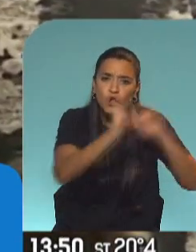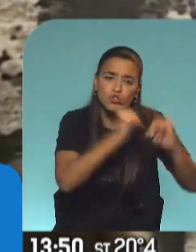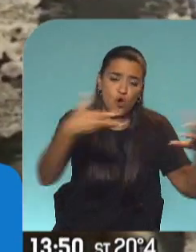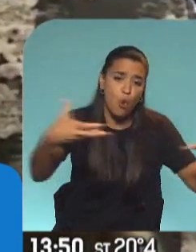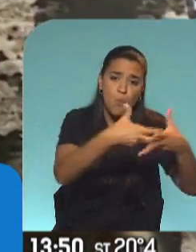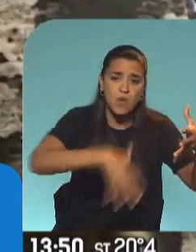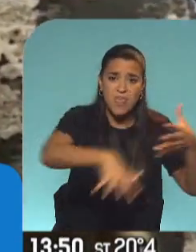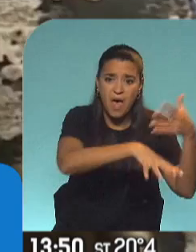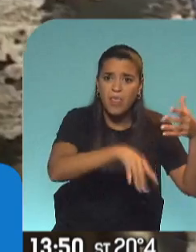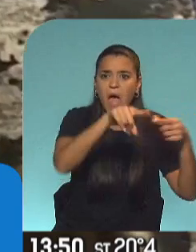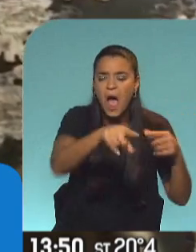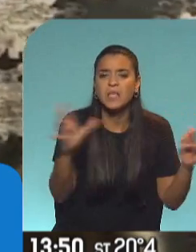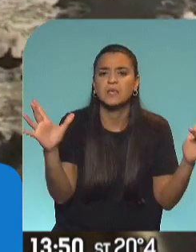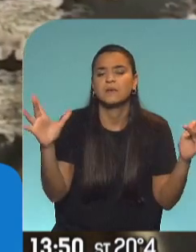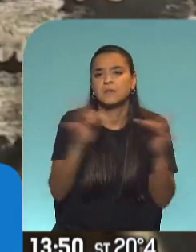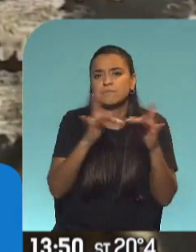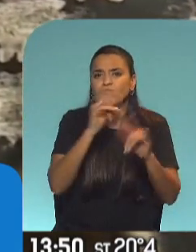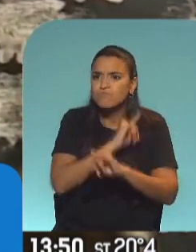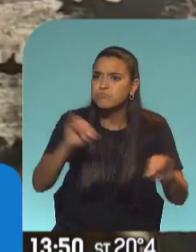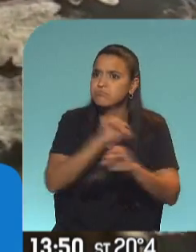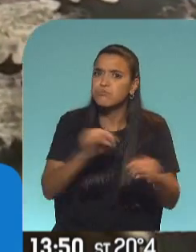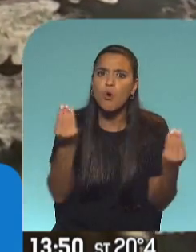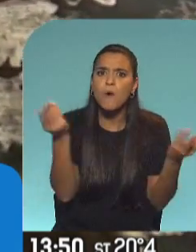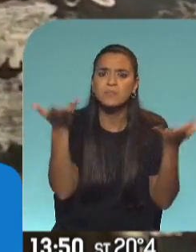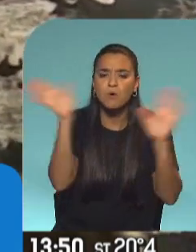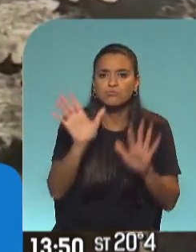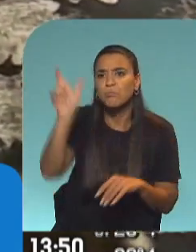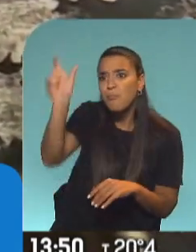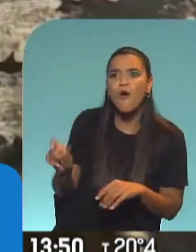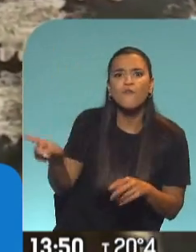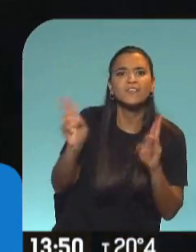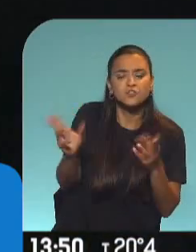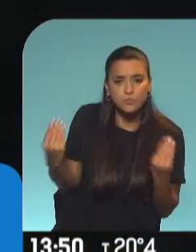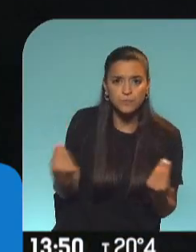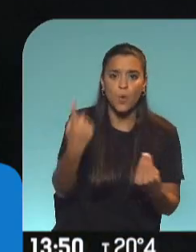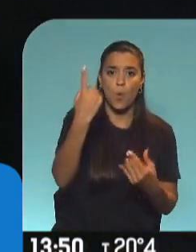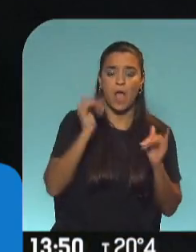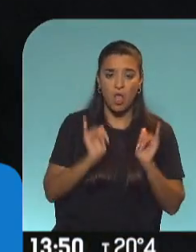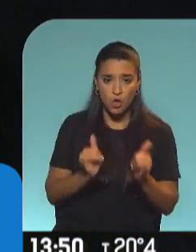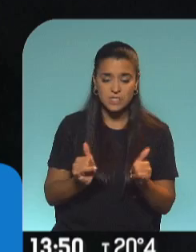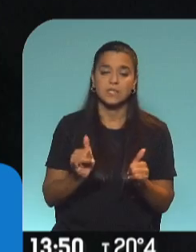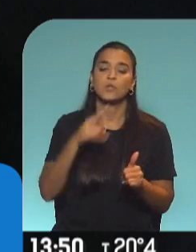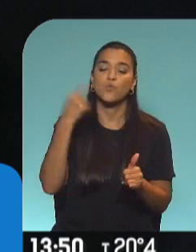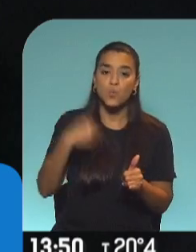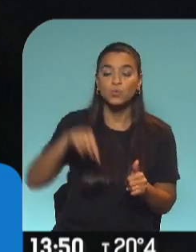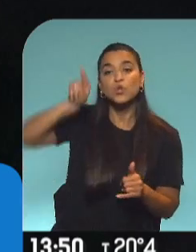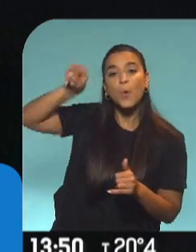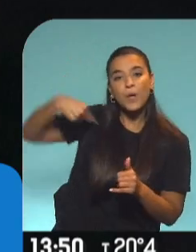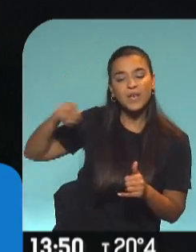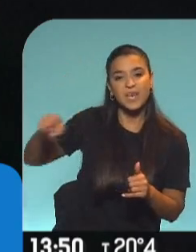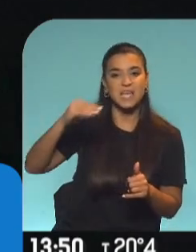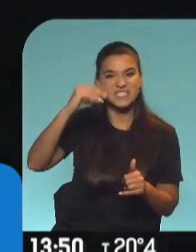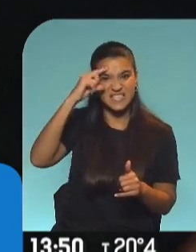de clamor en las redes sociales de la mezquita para hacer algo con el profesor. Finalmente un adolescente ruso de origen